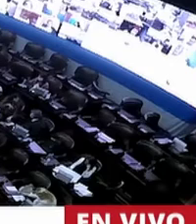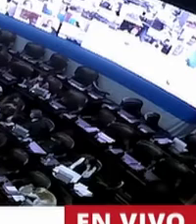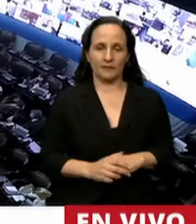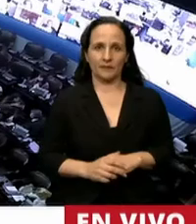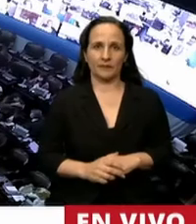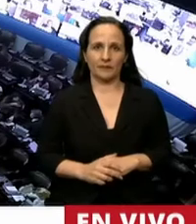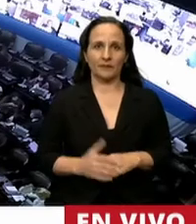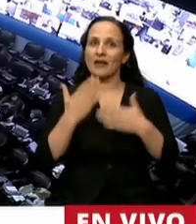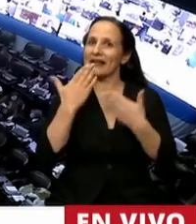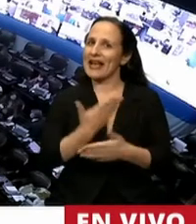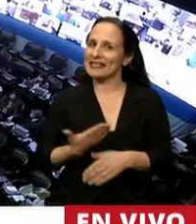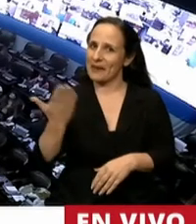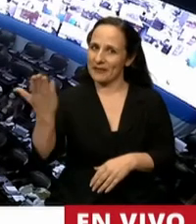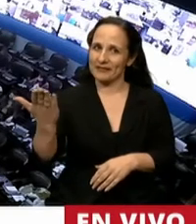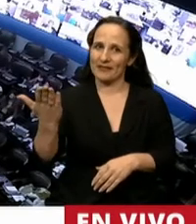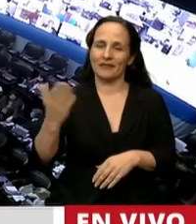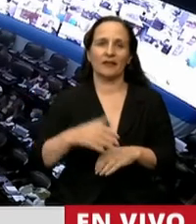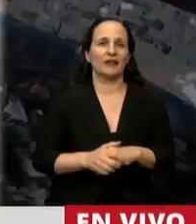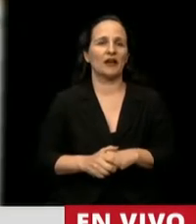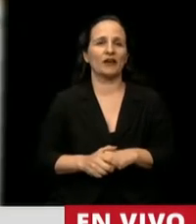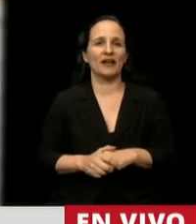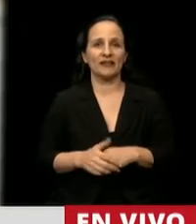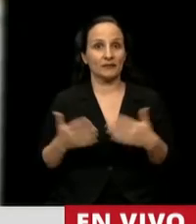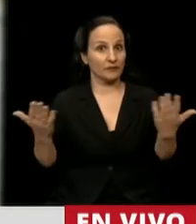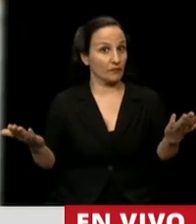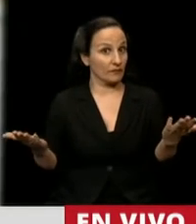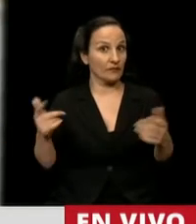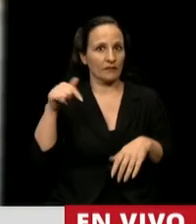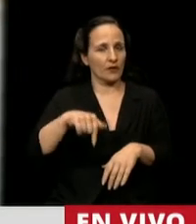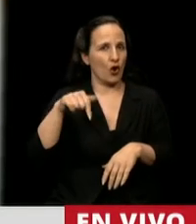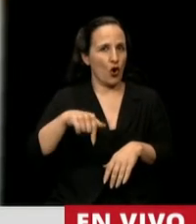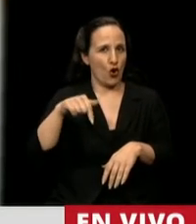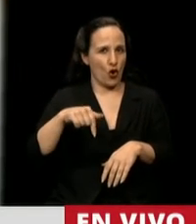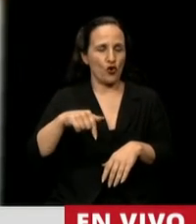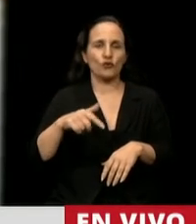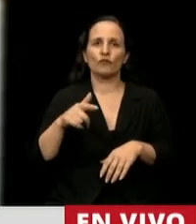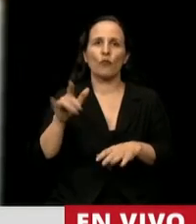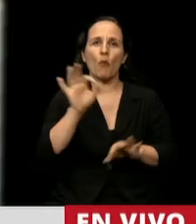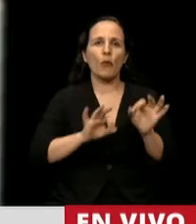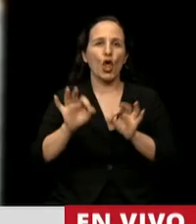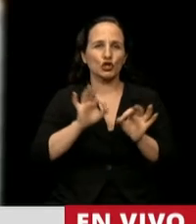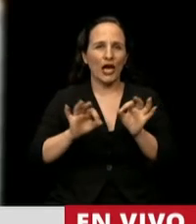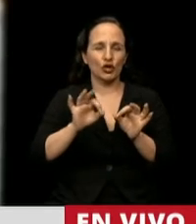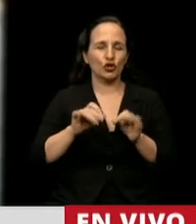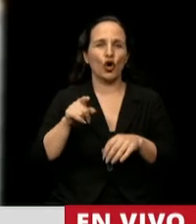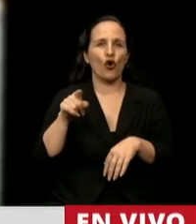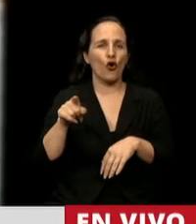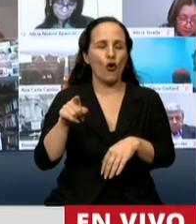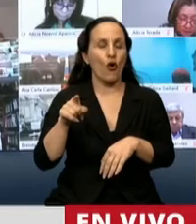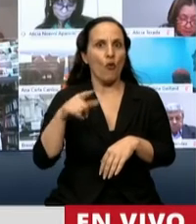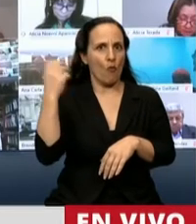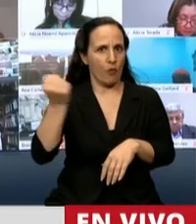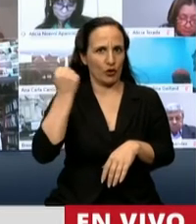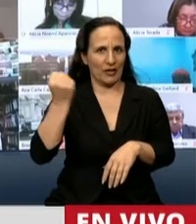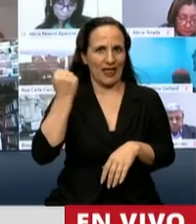Gracias, señor presidente. Hoy estamos tratando un proyecto que realmente es